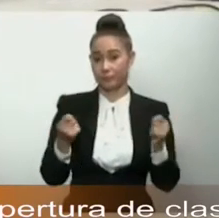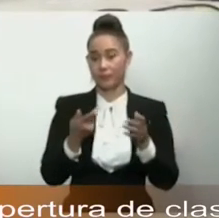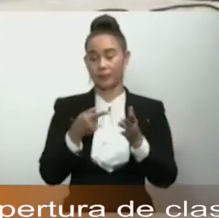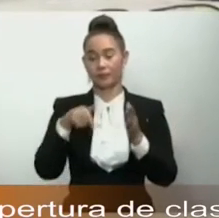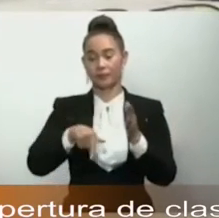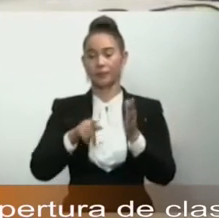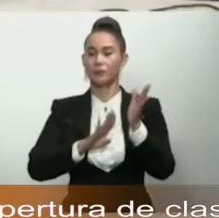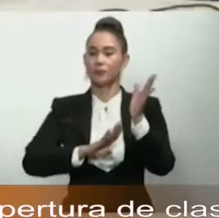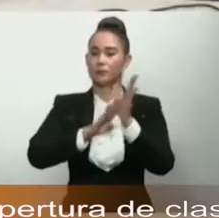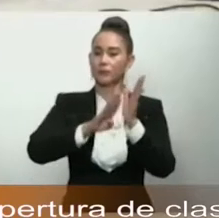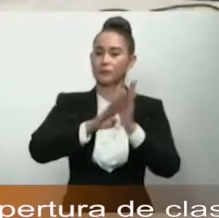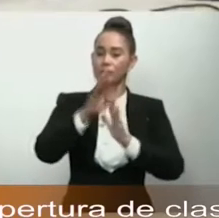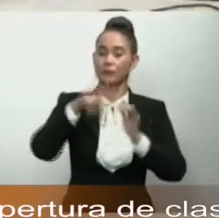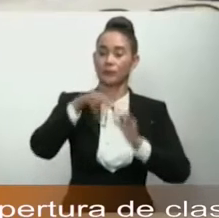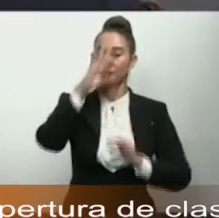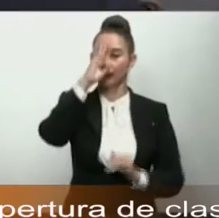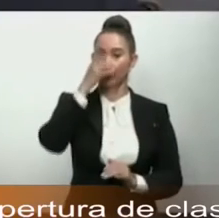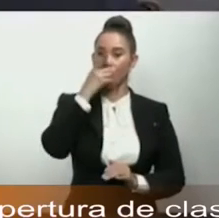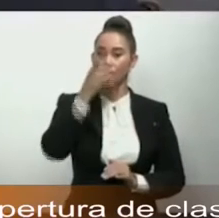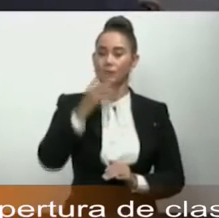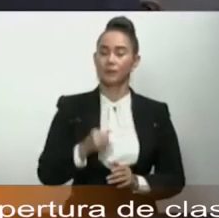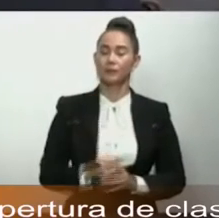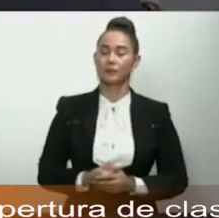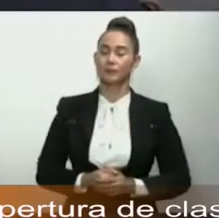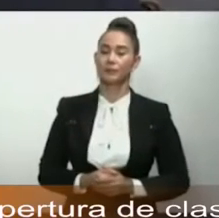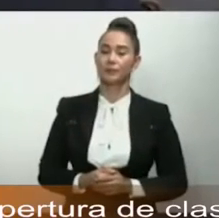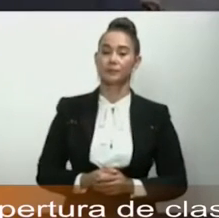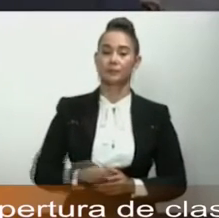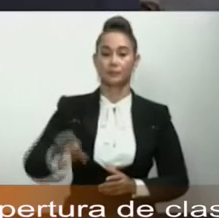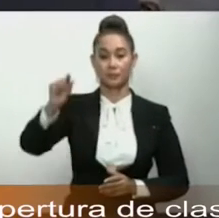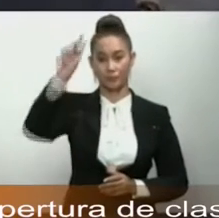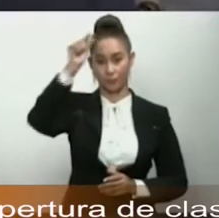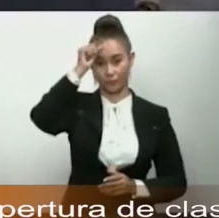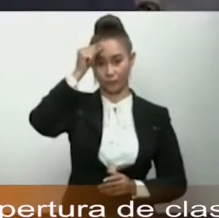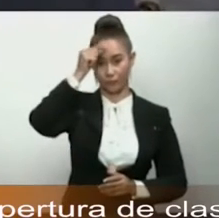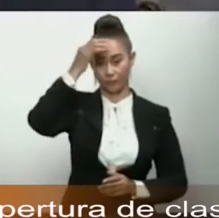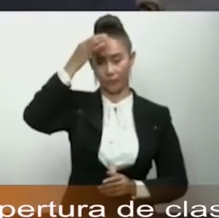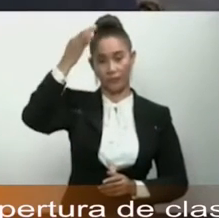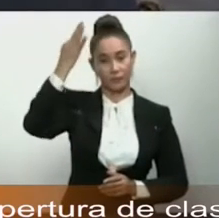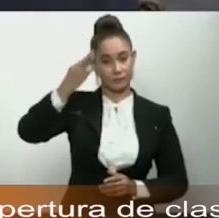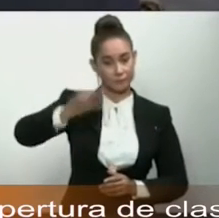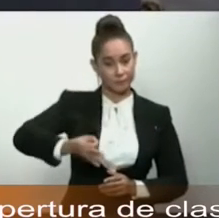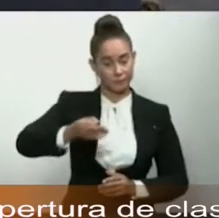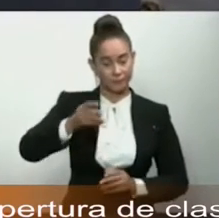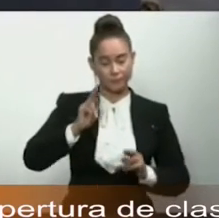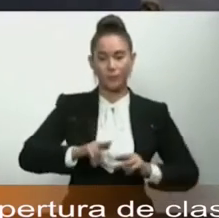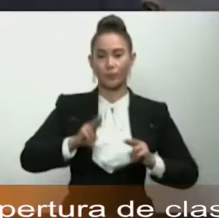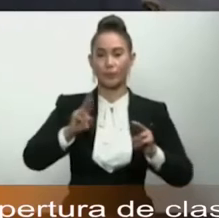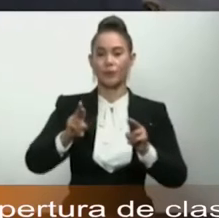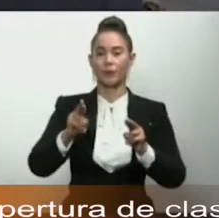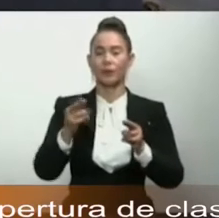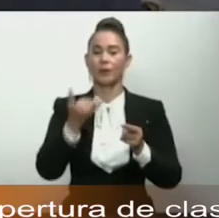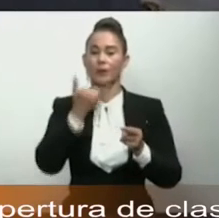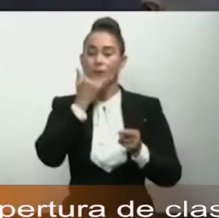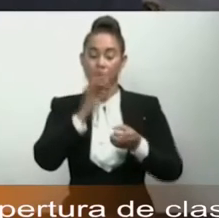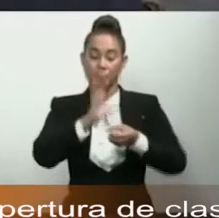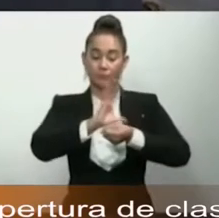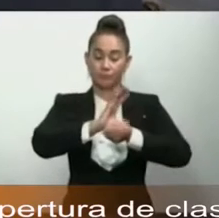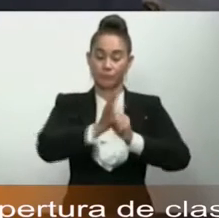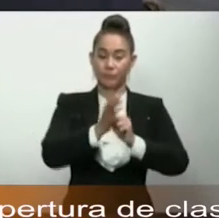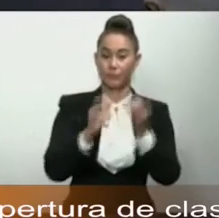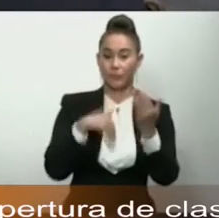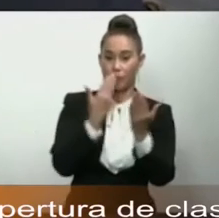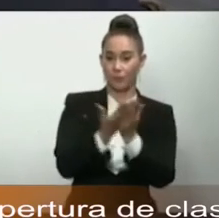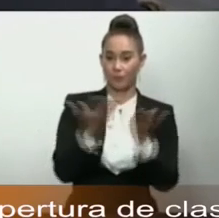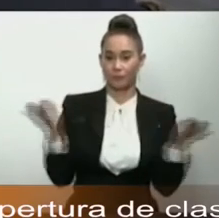privados envió una comunicación a las instituciones de educación privada recordándoles que aún no